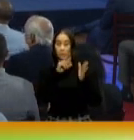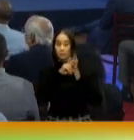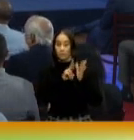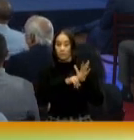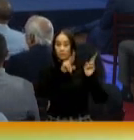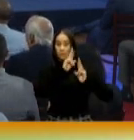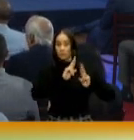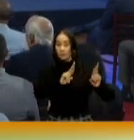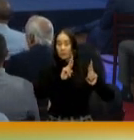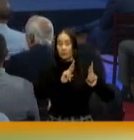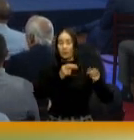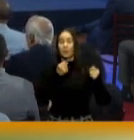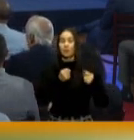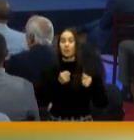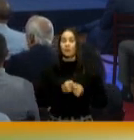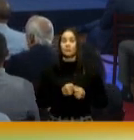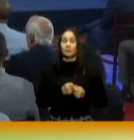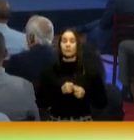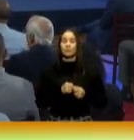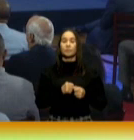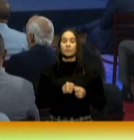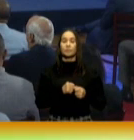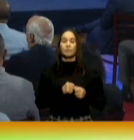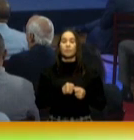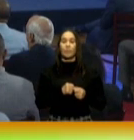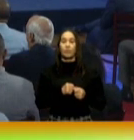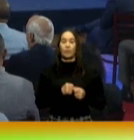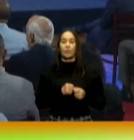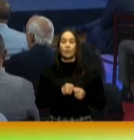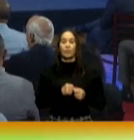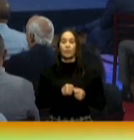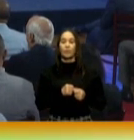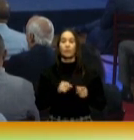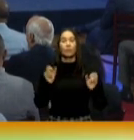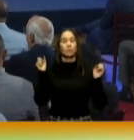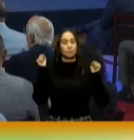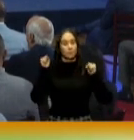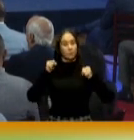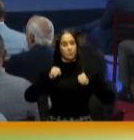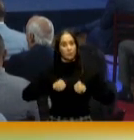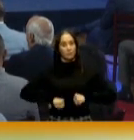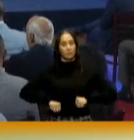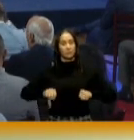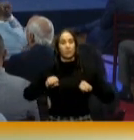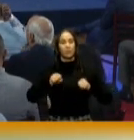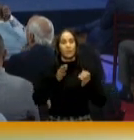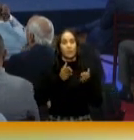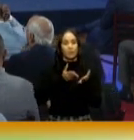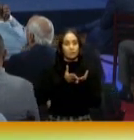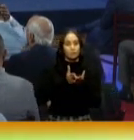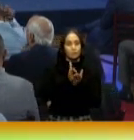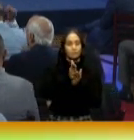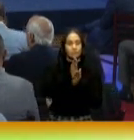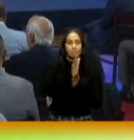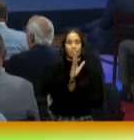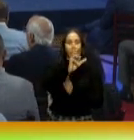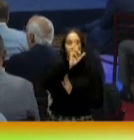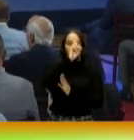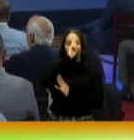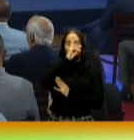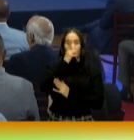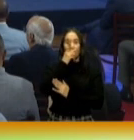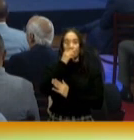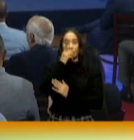manejado en los últimos 3 años la economía Dominicana hay que saber hay que entender de todas